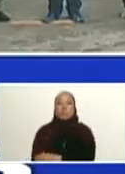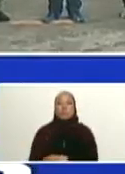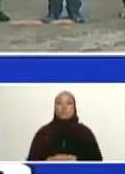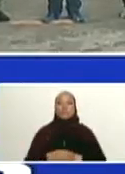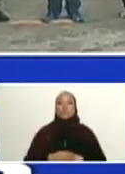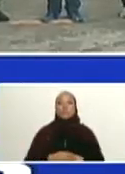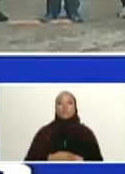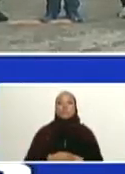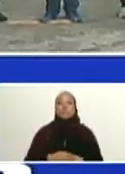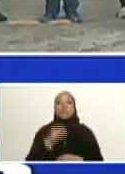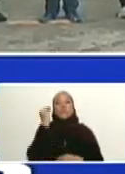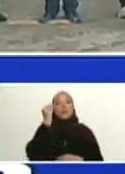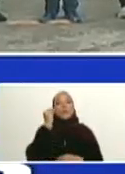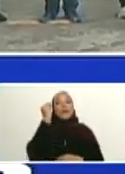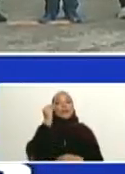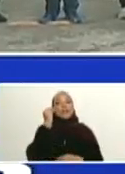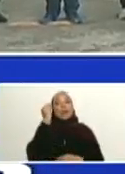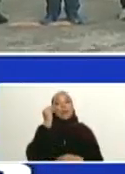bueno, pensando.